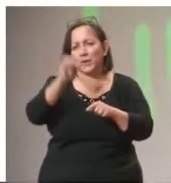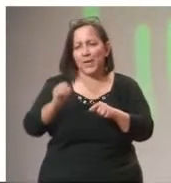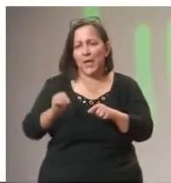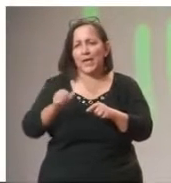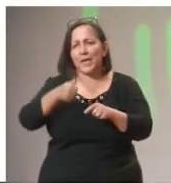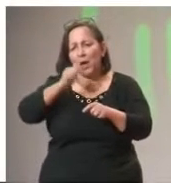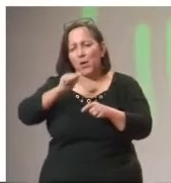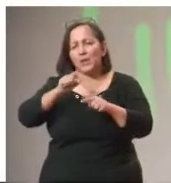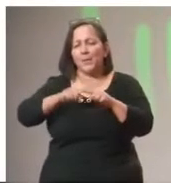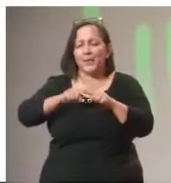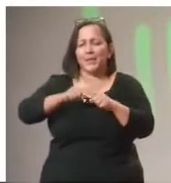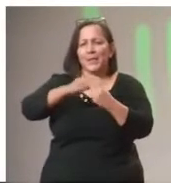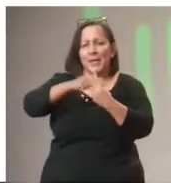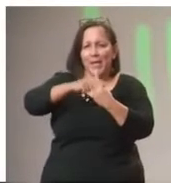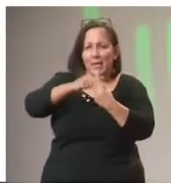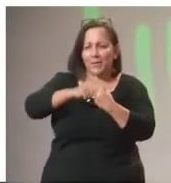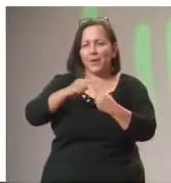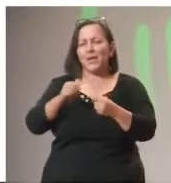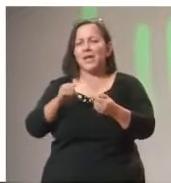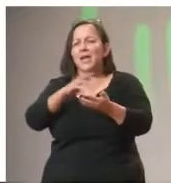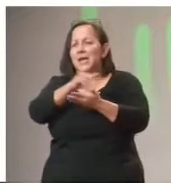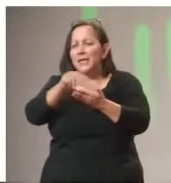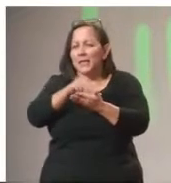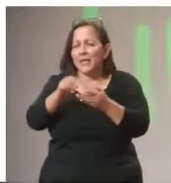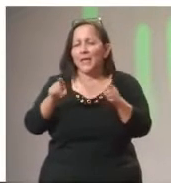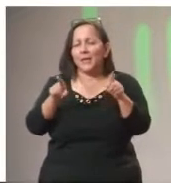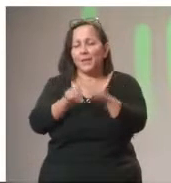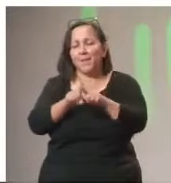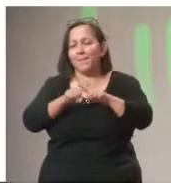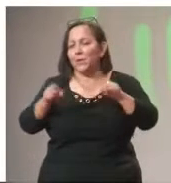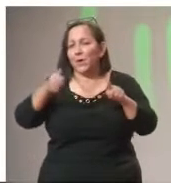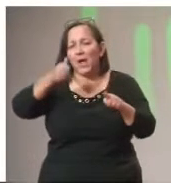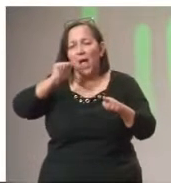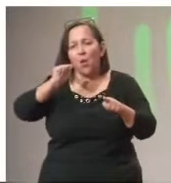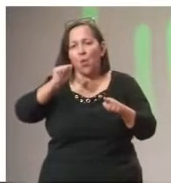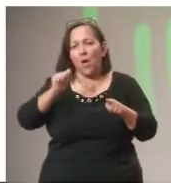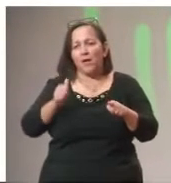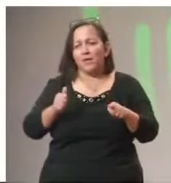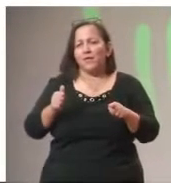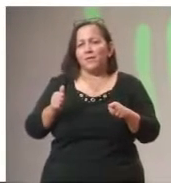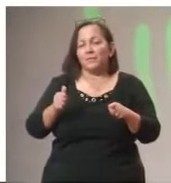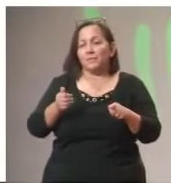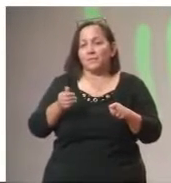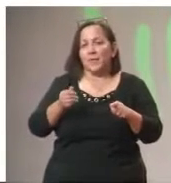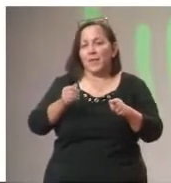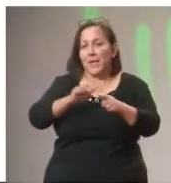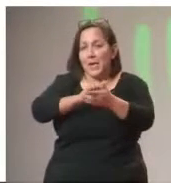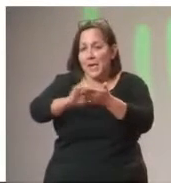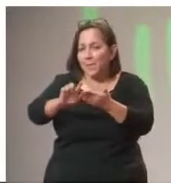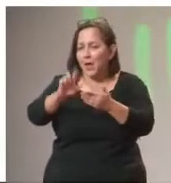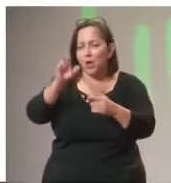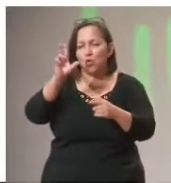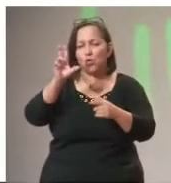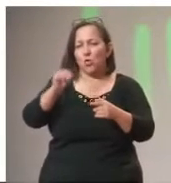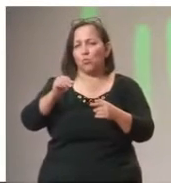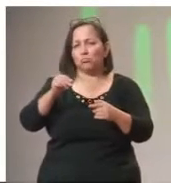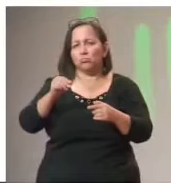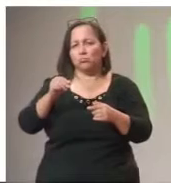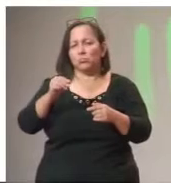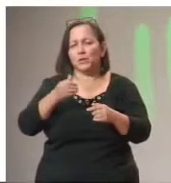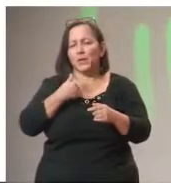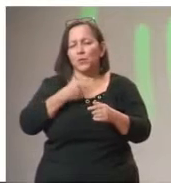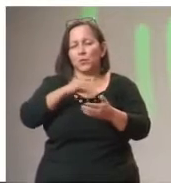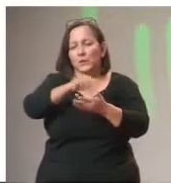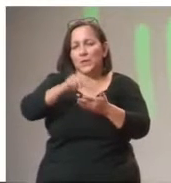la temperatura. La salinidad también, pero en aguas frescas no tenemos salinidad, entonces la presión y la temperatura determina cuánto de ese gas está en el